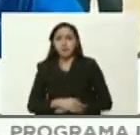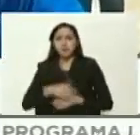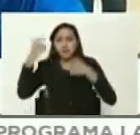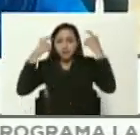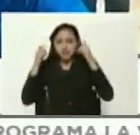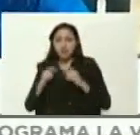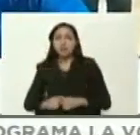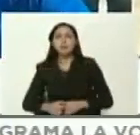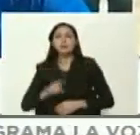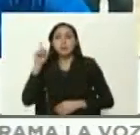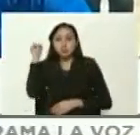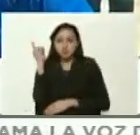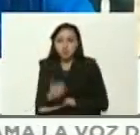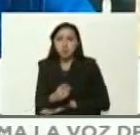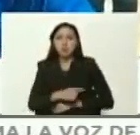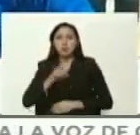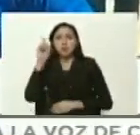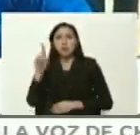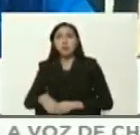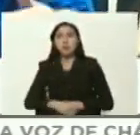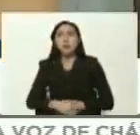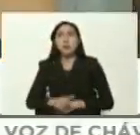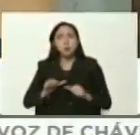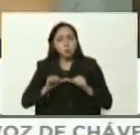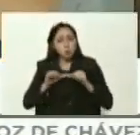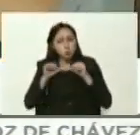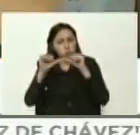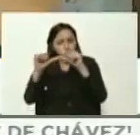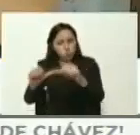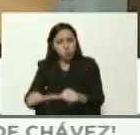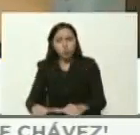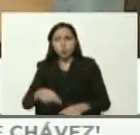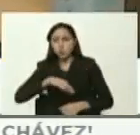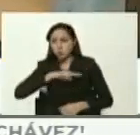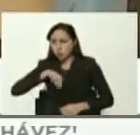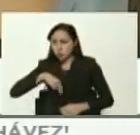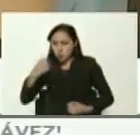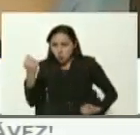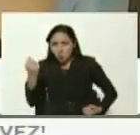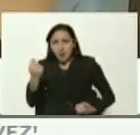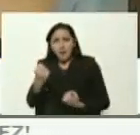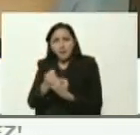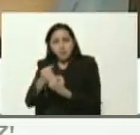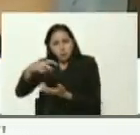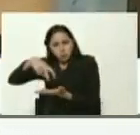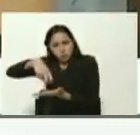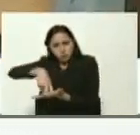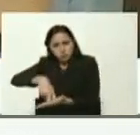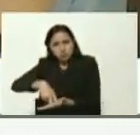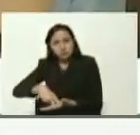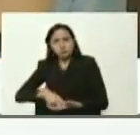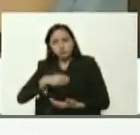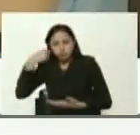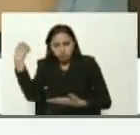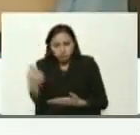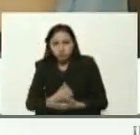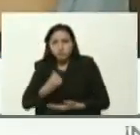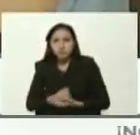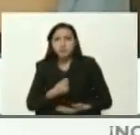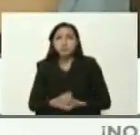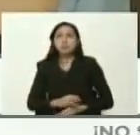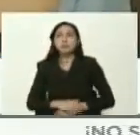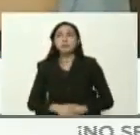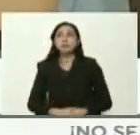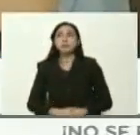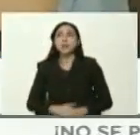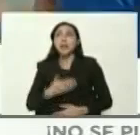le dejó. Vamos con todo y presidente, cuente con nosotros, aquí estamos rodilla en tierra para lo que sea. Gracias,